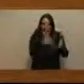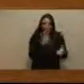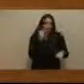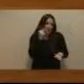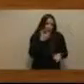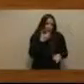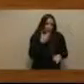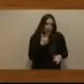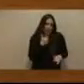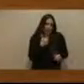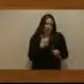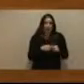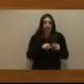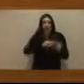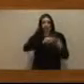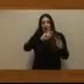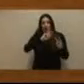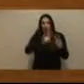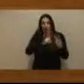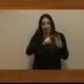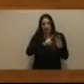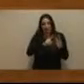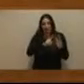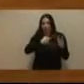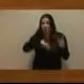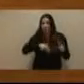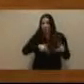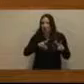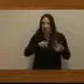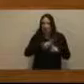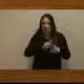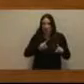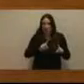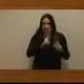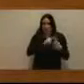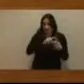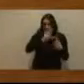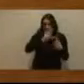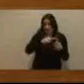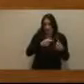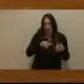Y la segunda cuestión que no va a permitir este grupo parlamentario, aparte de ese intento de escapismo,